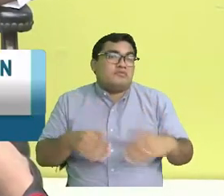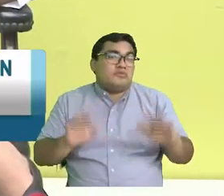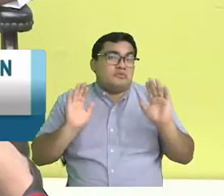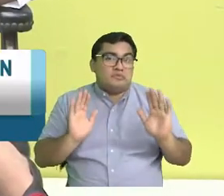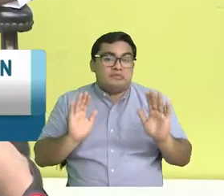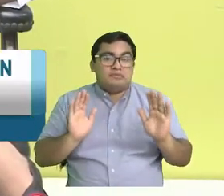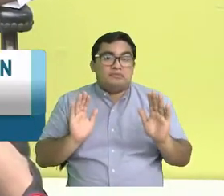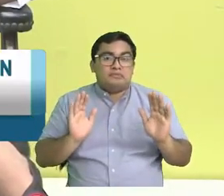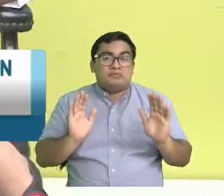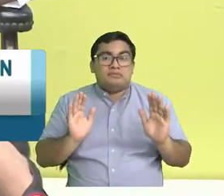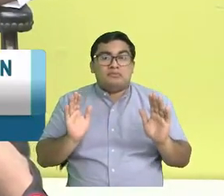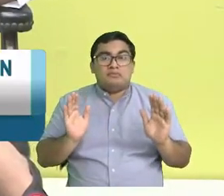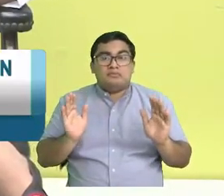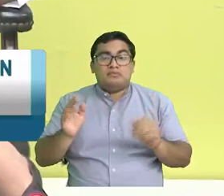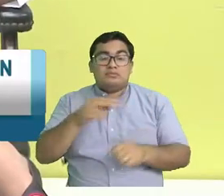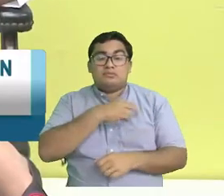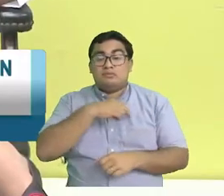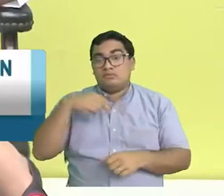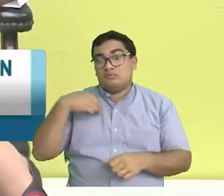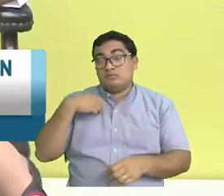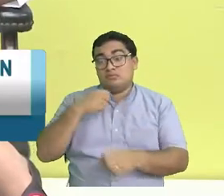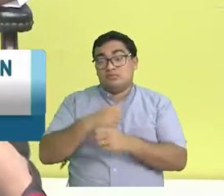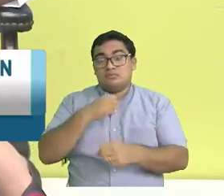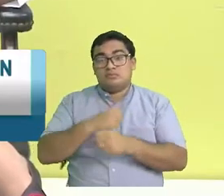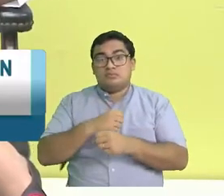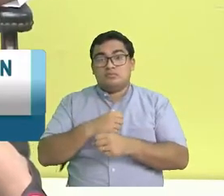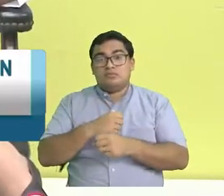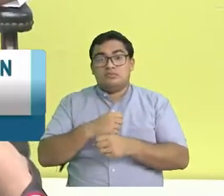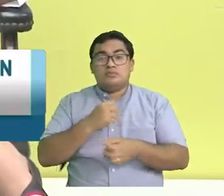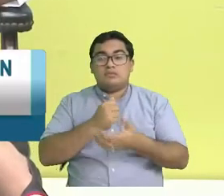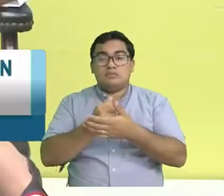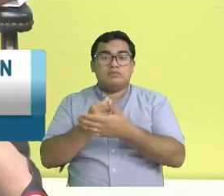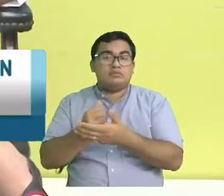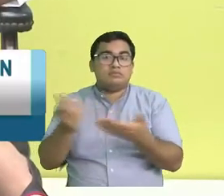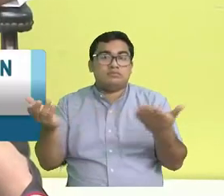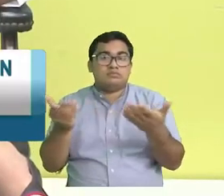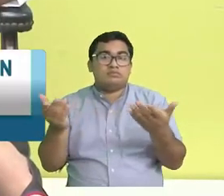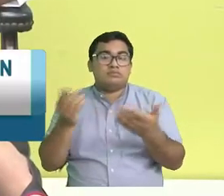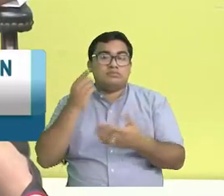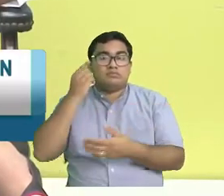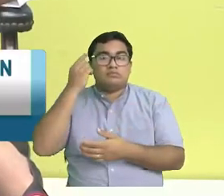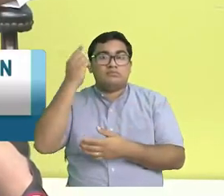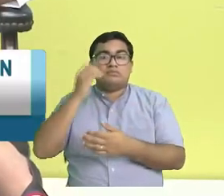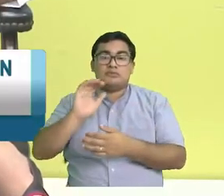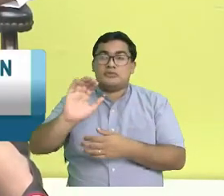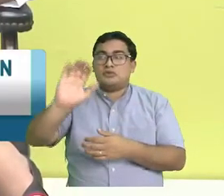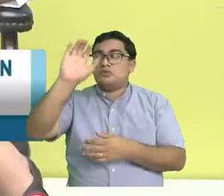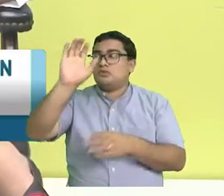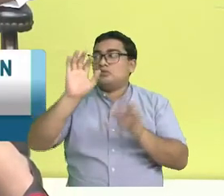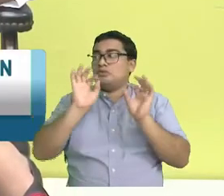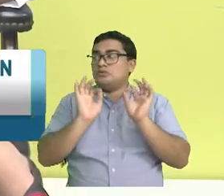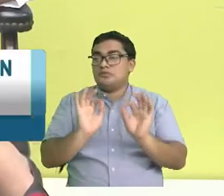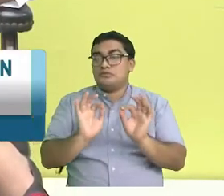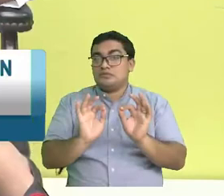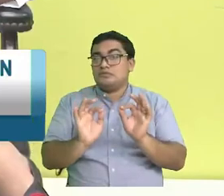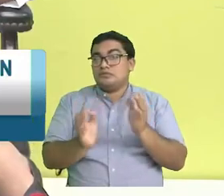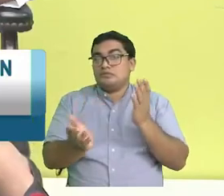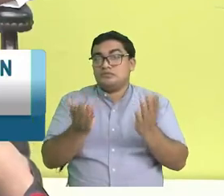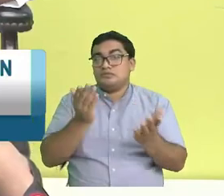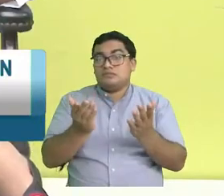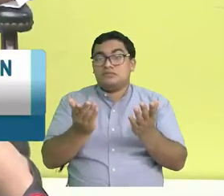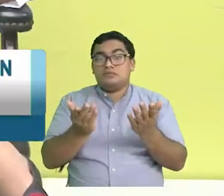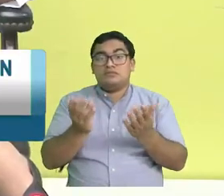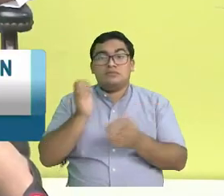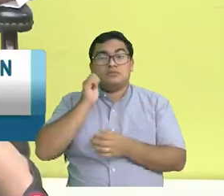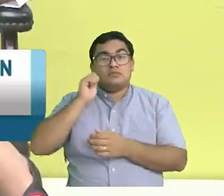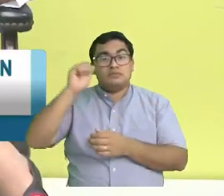condición. Y nuestro trabajo es enseñarle a adaptarse al medio ambiente donde él se va a desarrollar y va a crecer. Pero probablemente hay